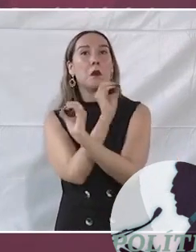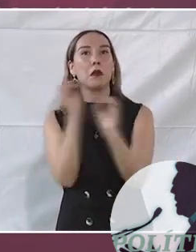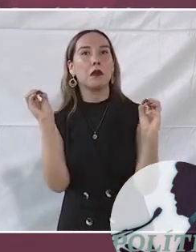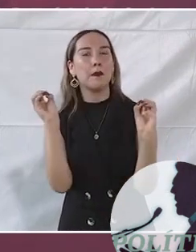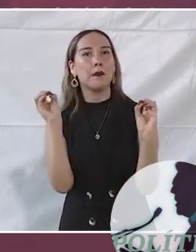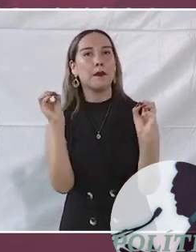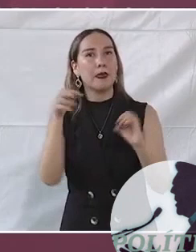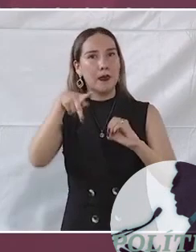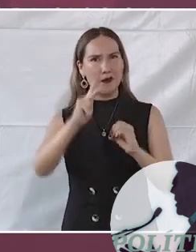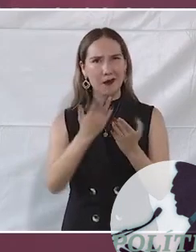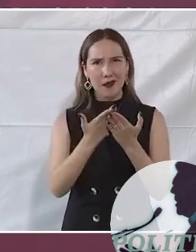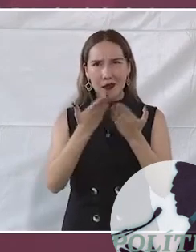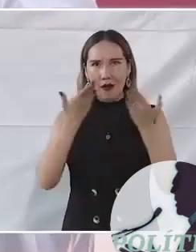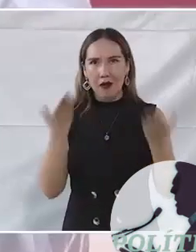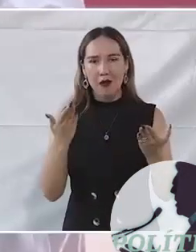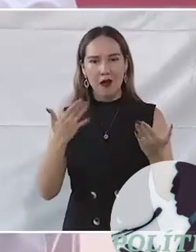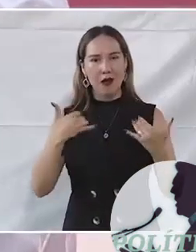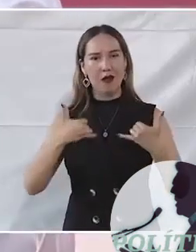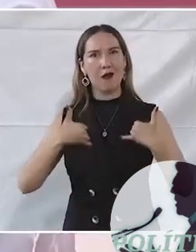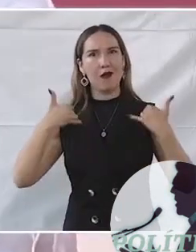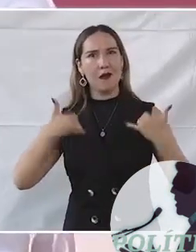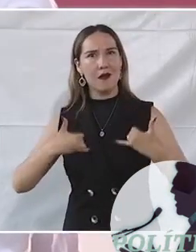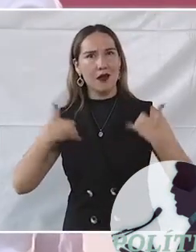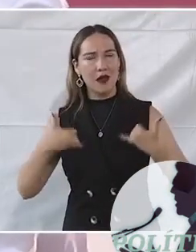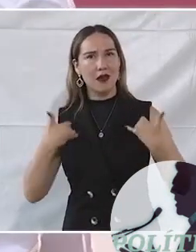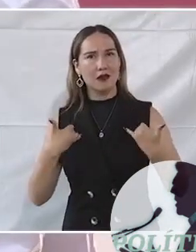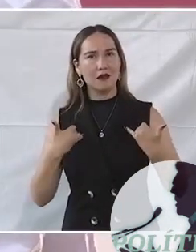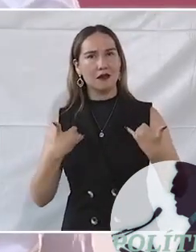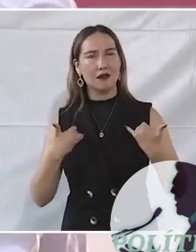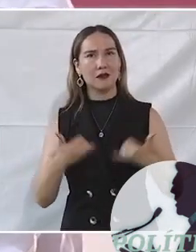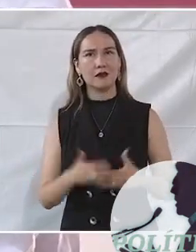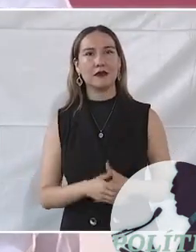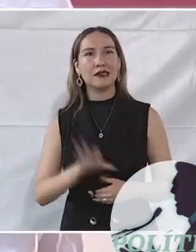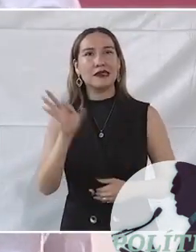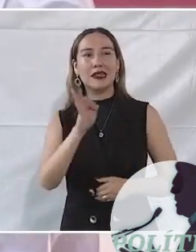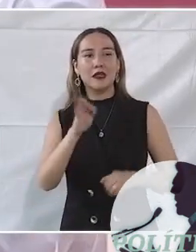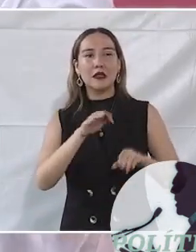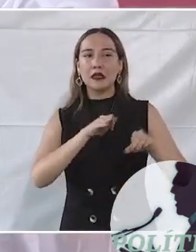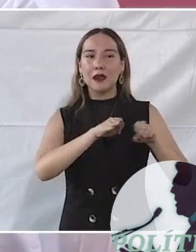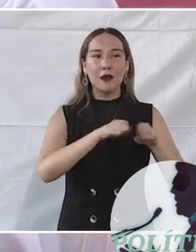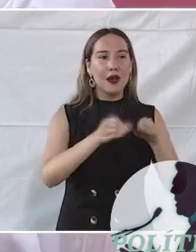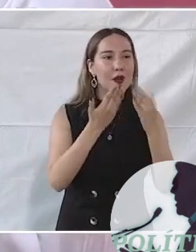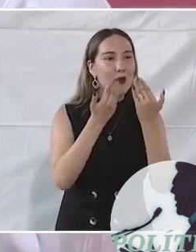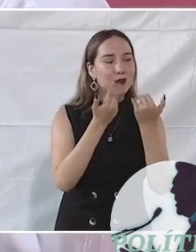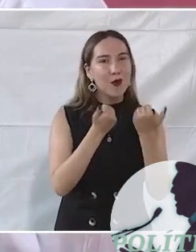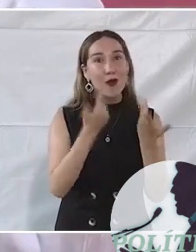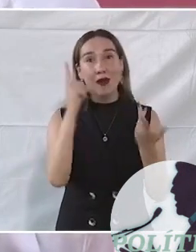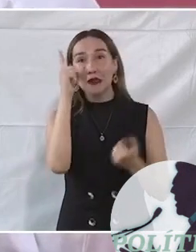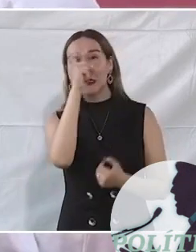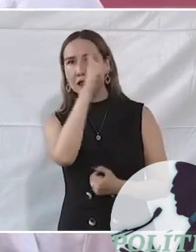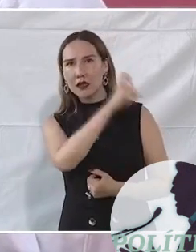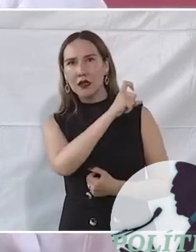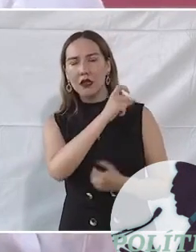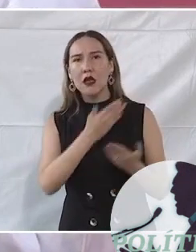Ahora, el joven que no tiene oportunidad de trabajo, que ya no está estudiando,